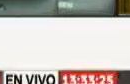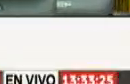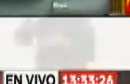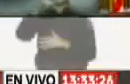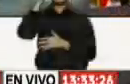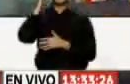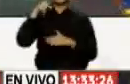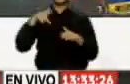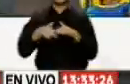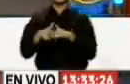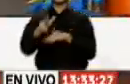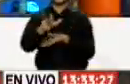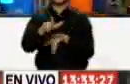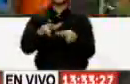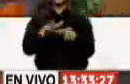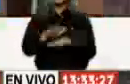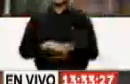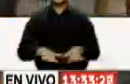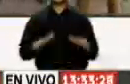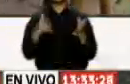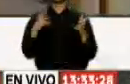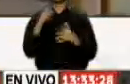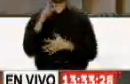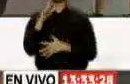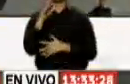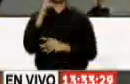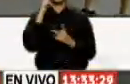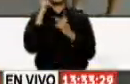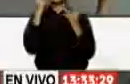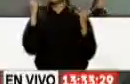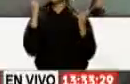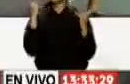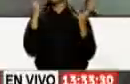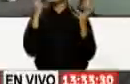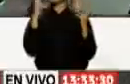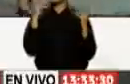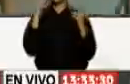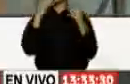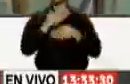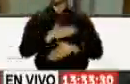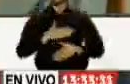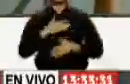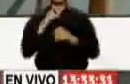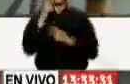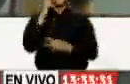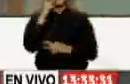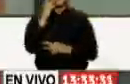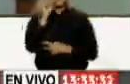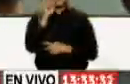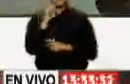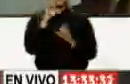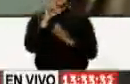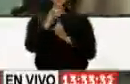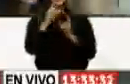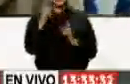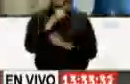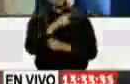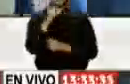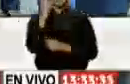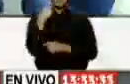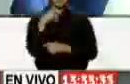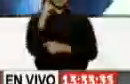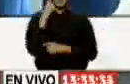que fue inaugurado acá este sitio, el Safari Extreme, para disfrutar. Vamos a ver si nos podemos conversar con quienes ya